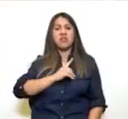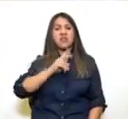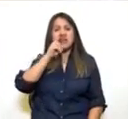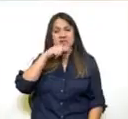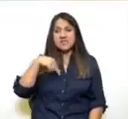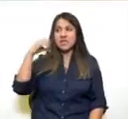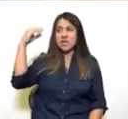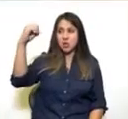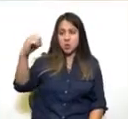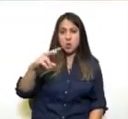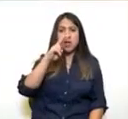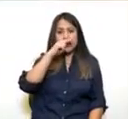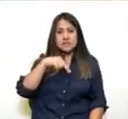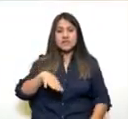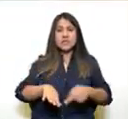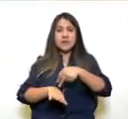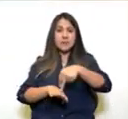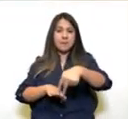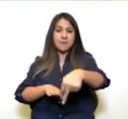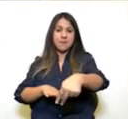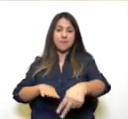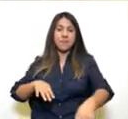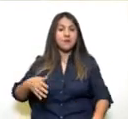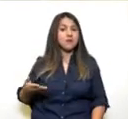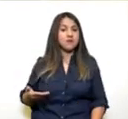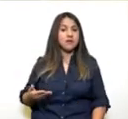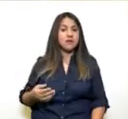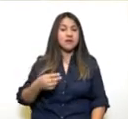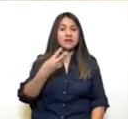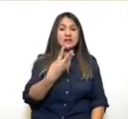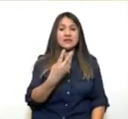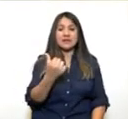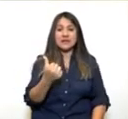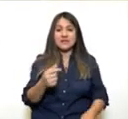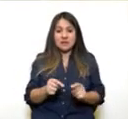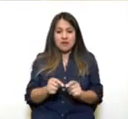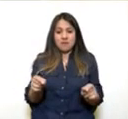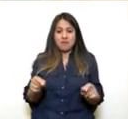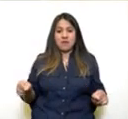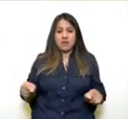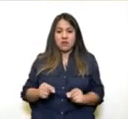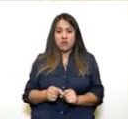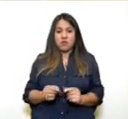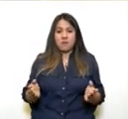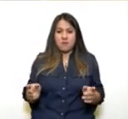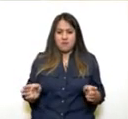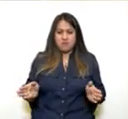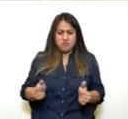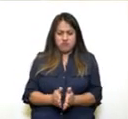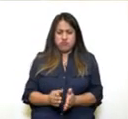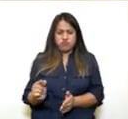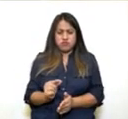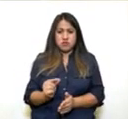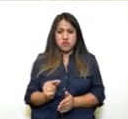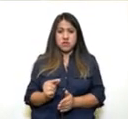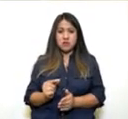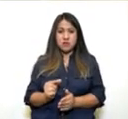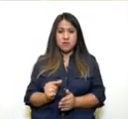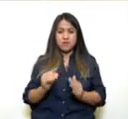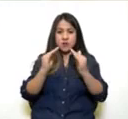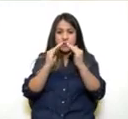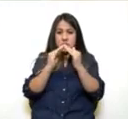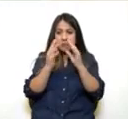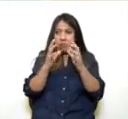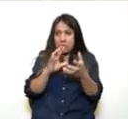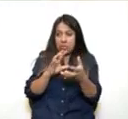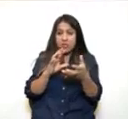iluminaciones sin veredas en 36 metros cuadrados menos sin la posibilidad